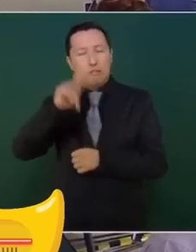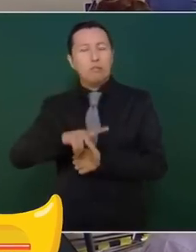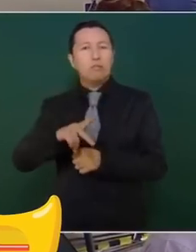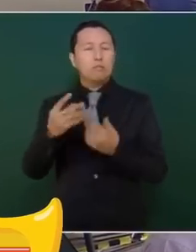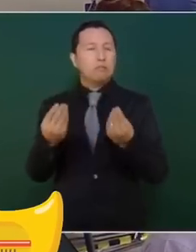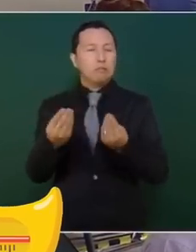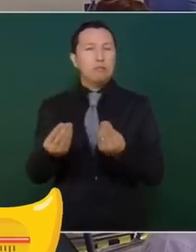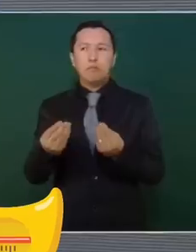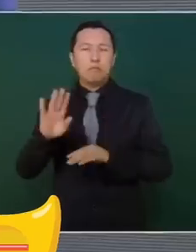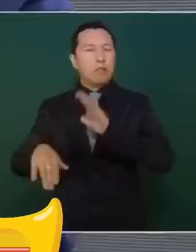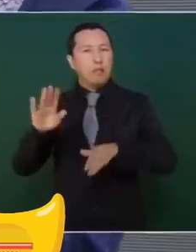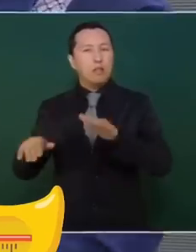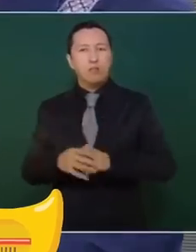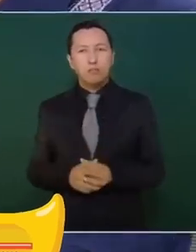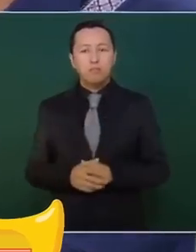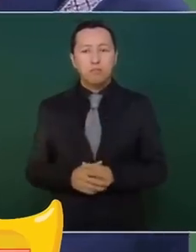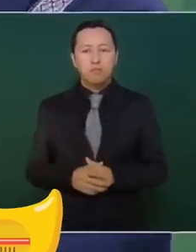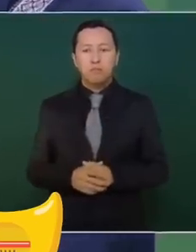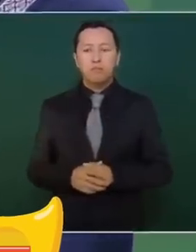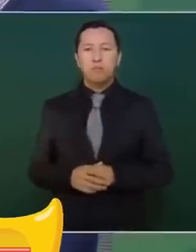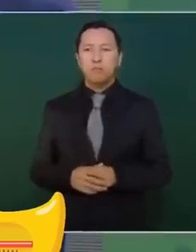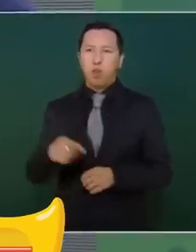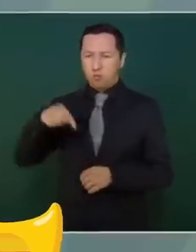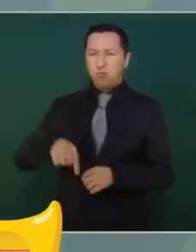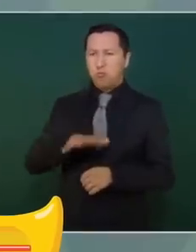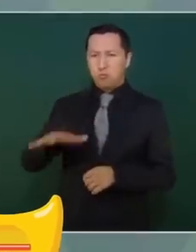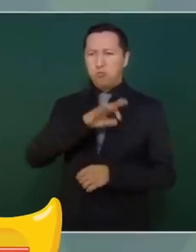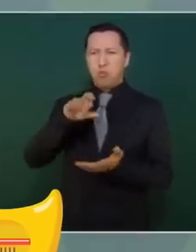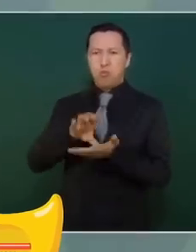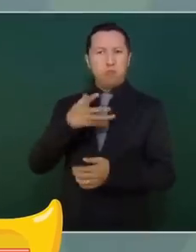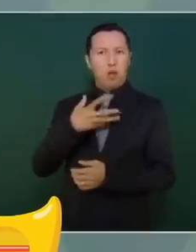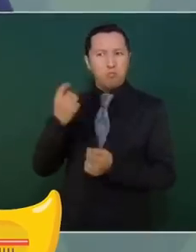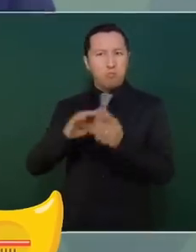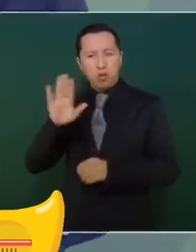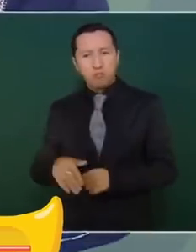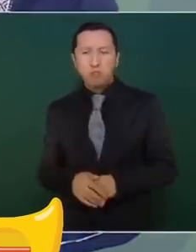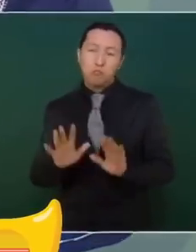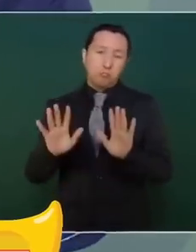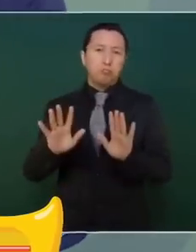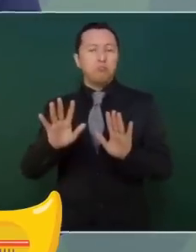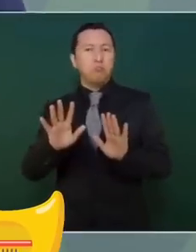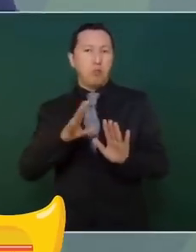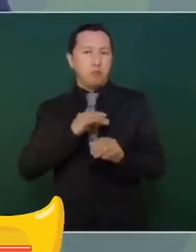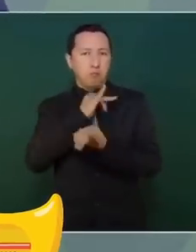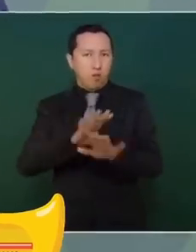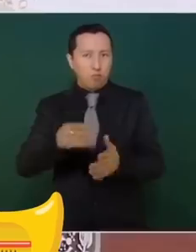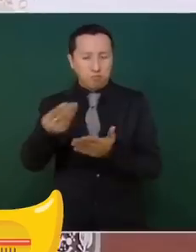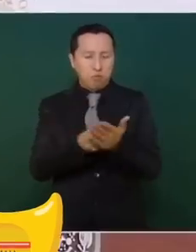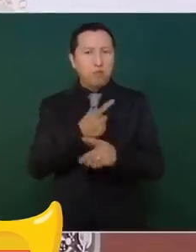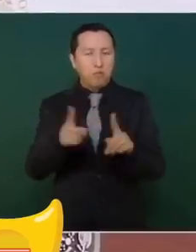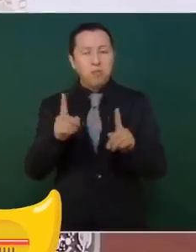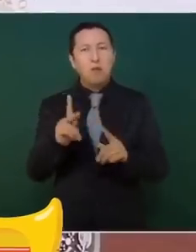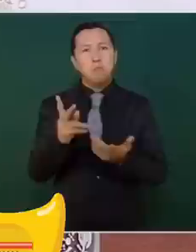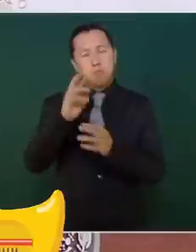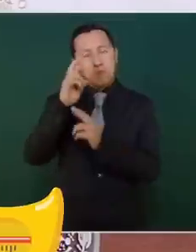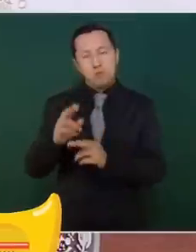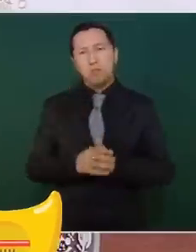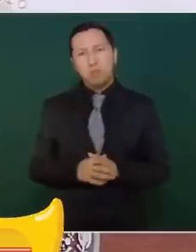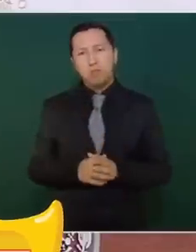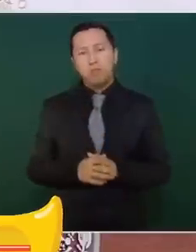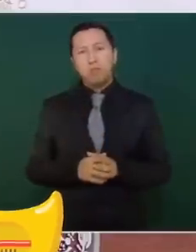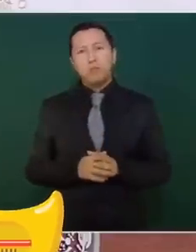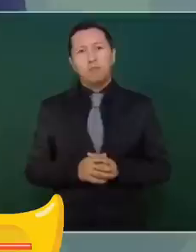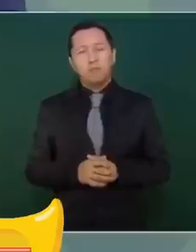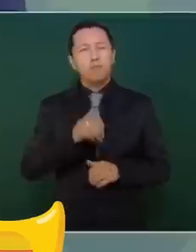No, no. Esa es la información que yo tengo, aunque respeto tu punto de vista. Entonces conseguimos antes que otros países también la